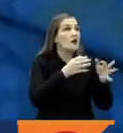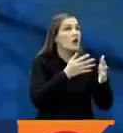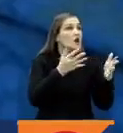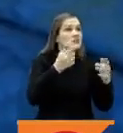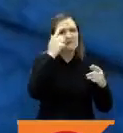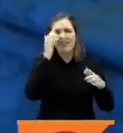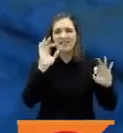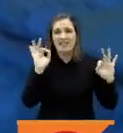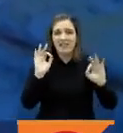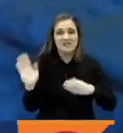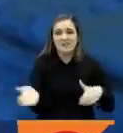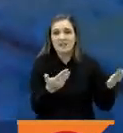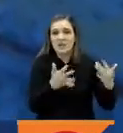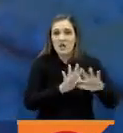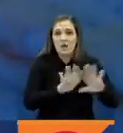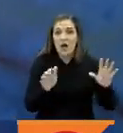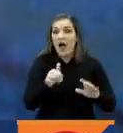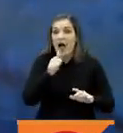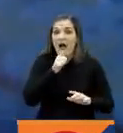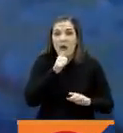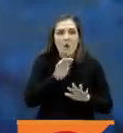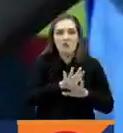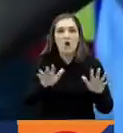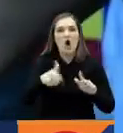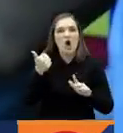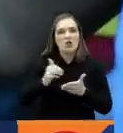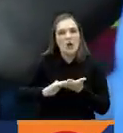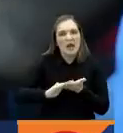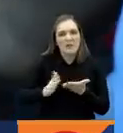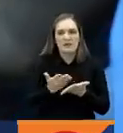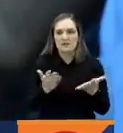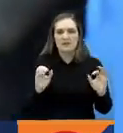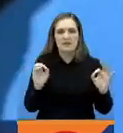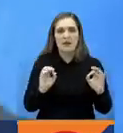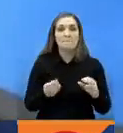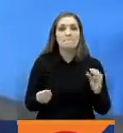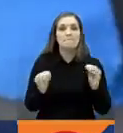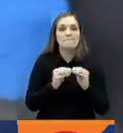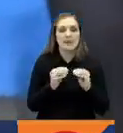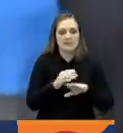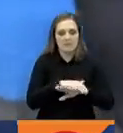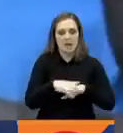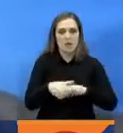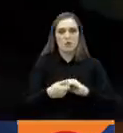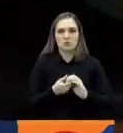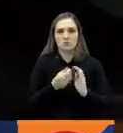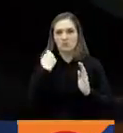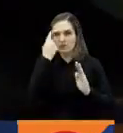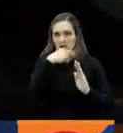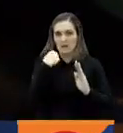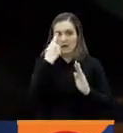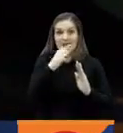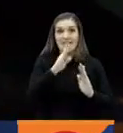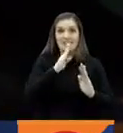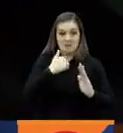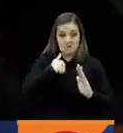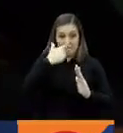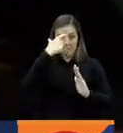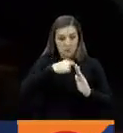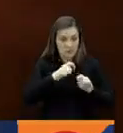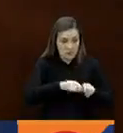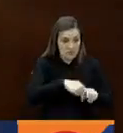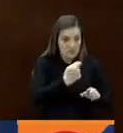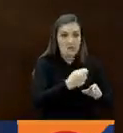un paño limpio. La mayoría de las lesiones fueron por quemaduras y laceraciones en manos y cara, y no solo de quienes manipulan la pólvora.